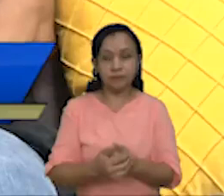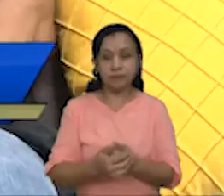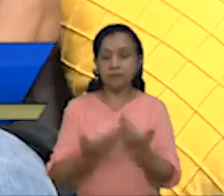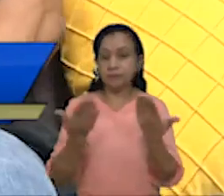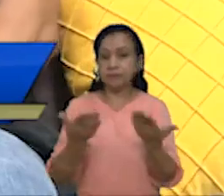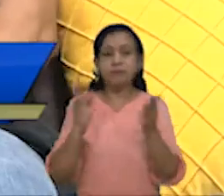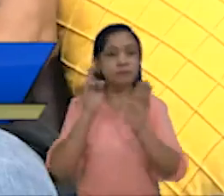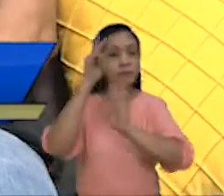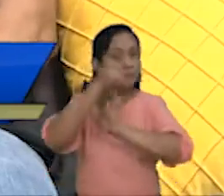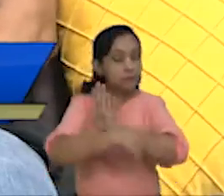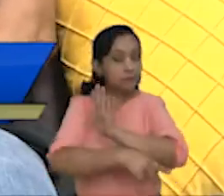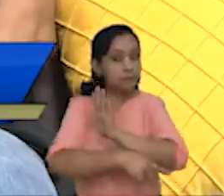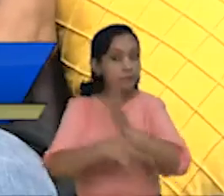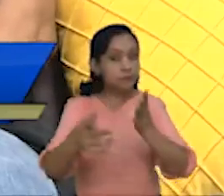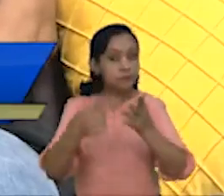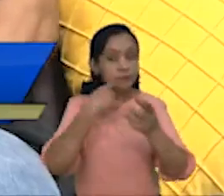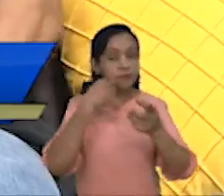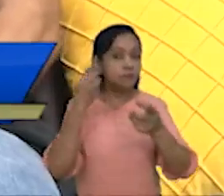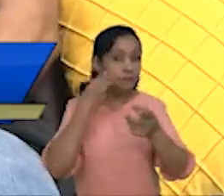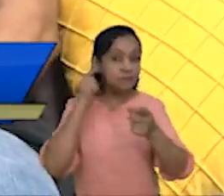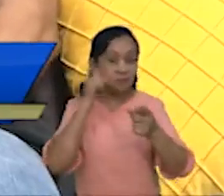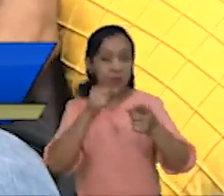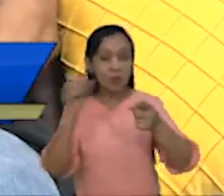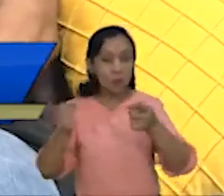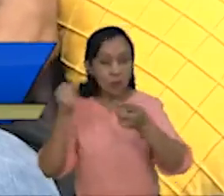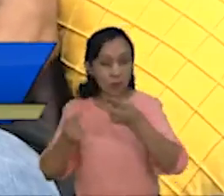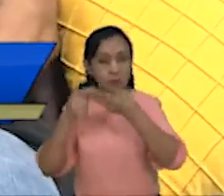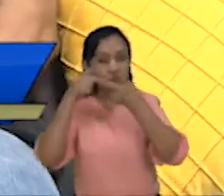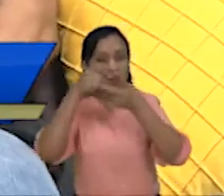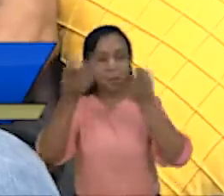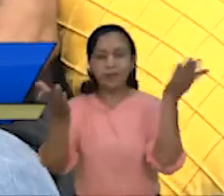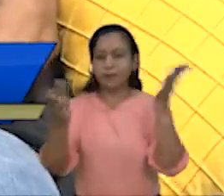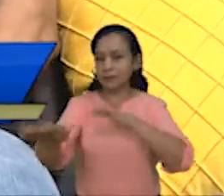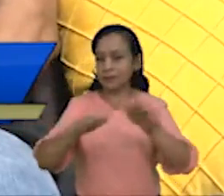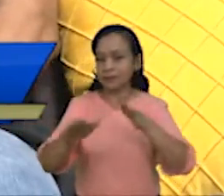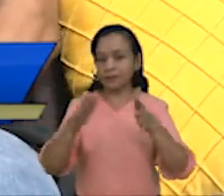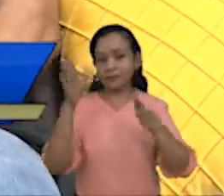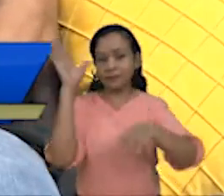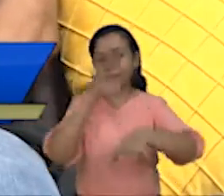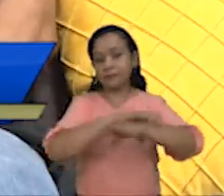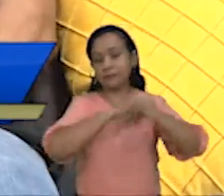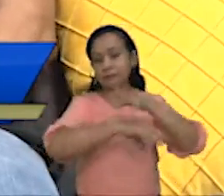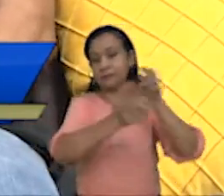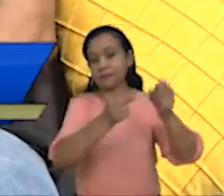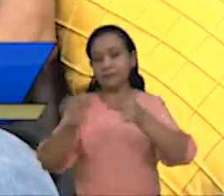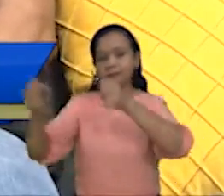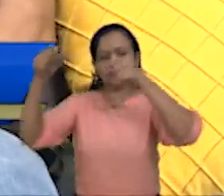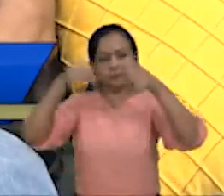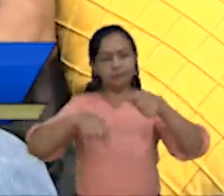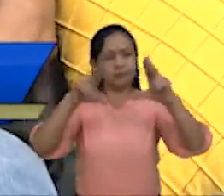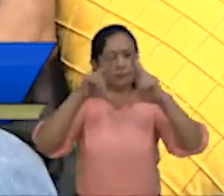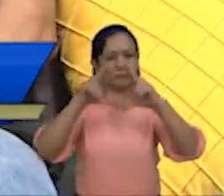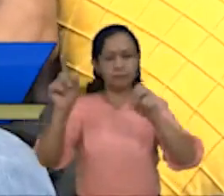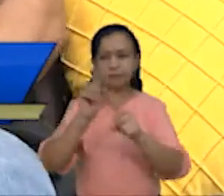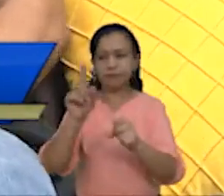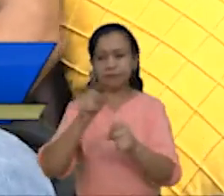parte del mundo un policía se deja decir de su madre para arriba? Allá inmediatamente te agarran y te llevan. Aquí no, aquí no. Si